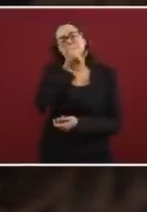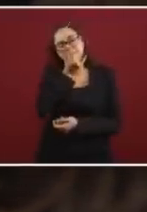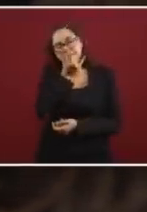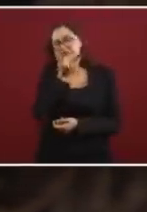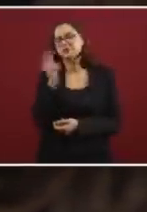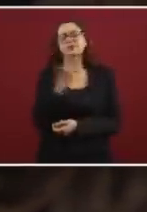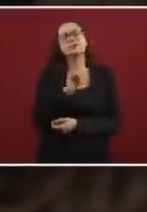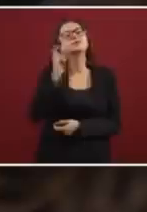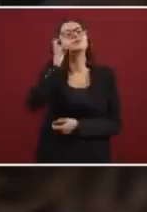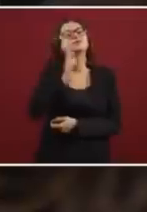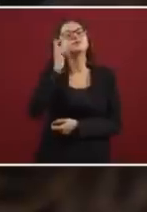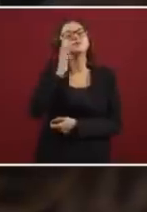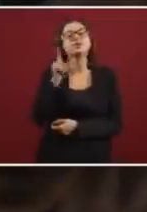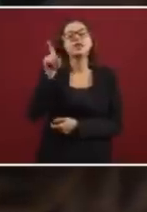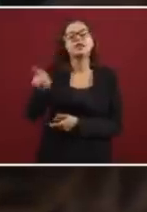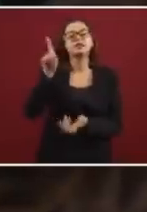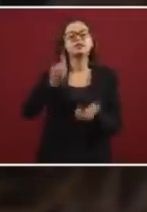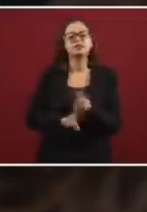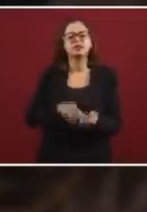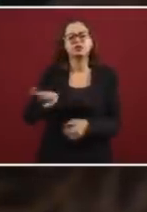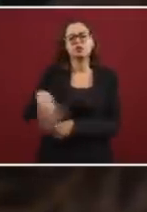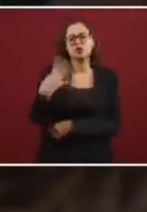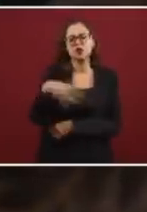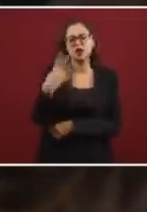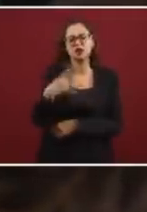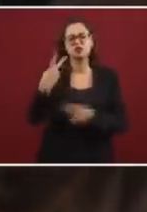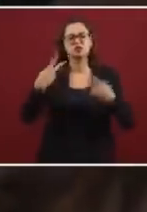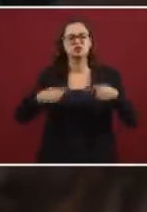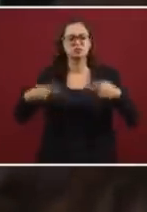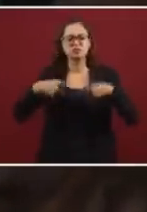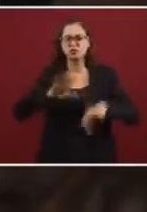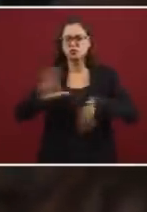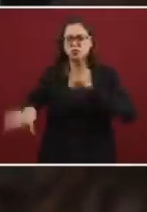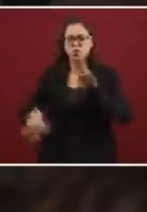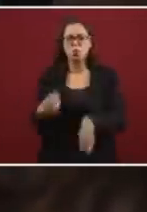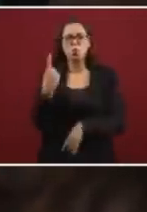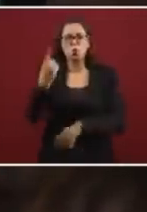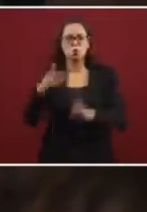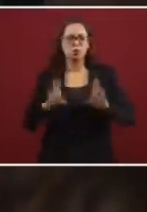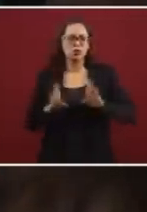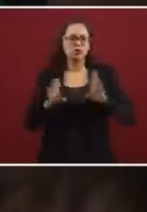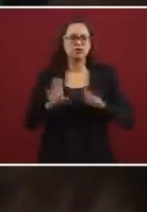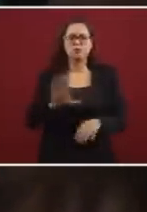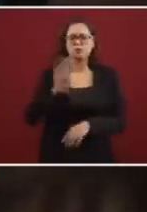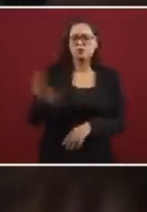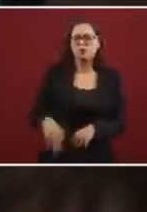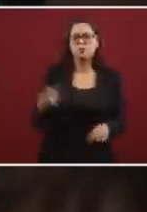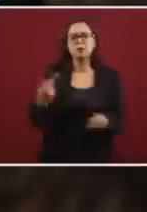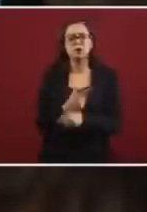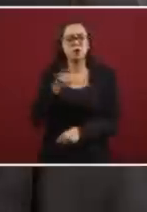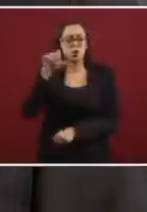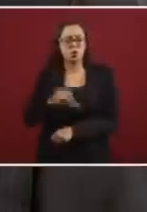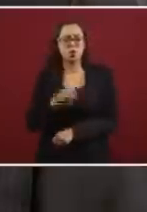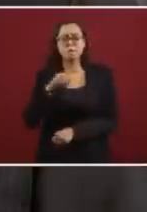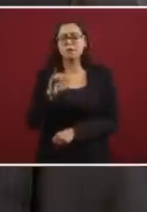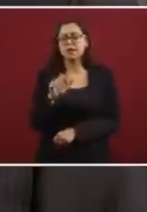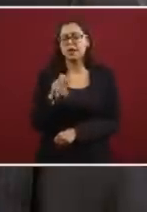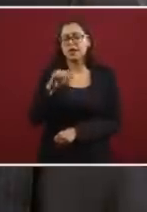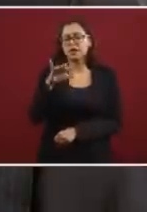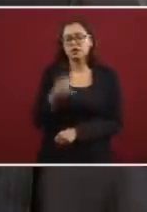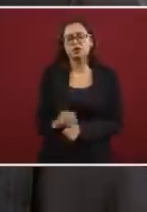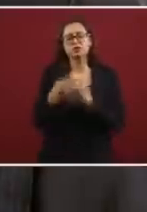murieron 14 civiles y un militar y en un segundo tema hoy publicamos en milenio que de acuerdo a una